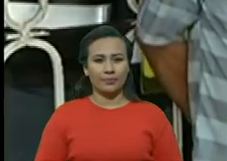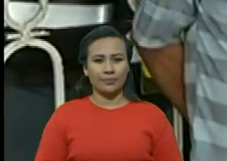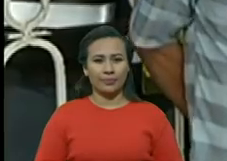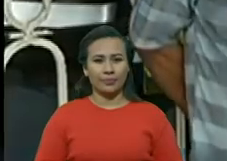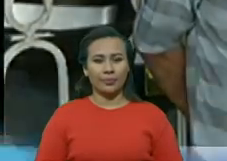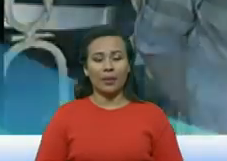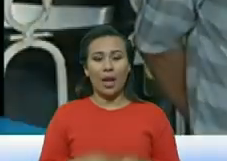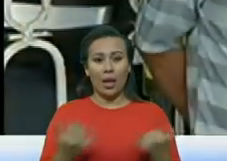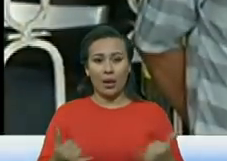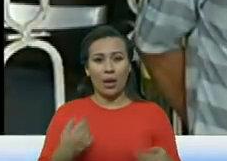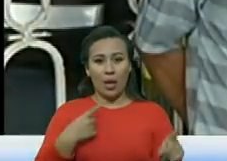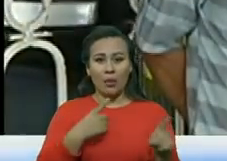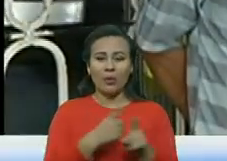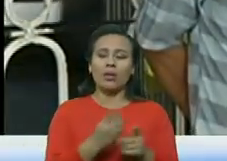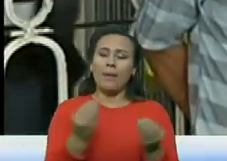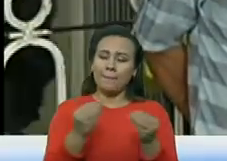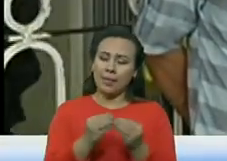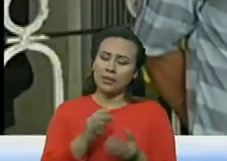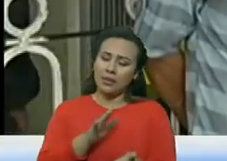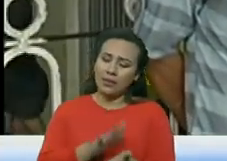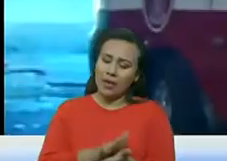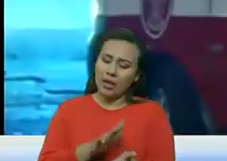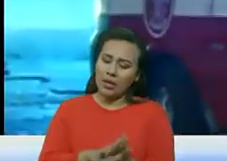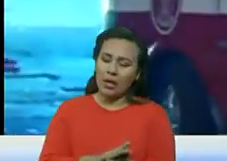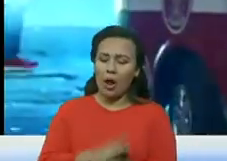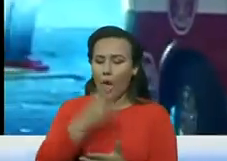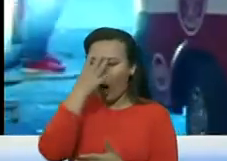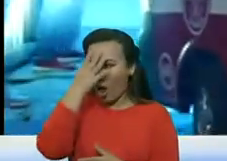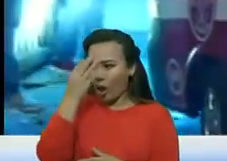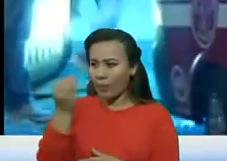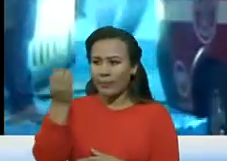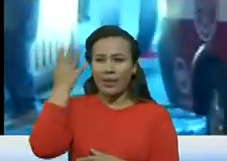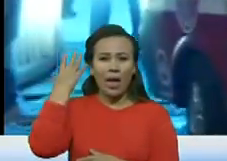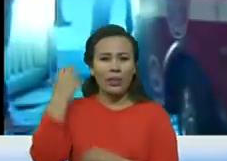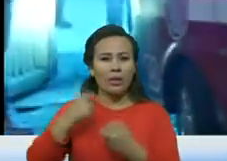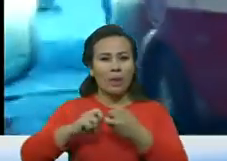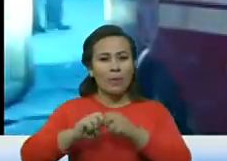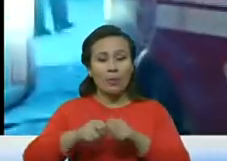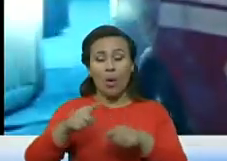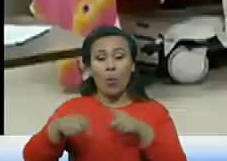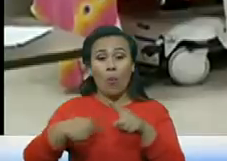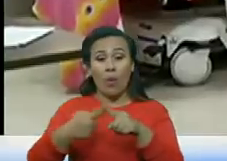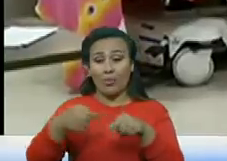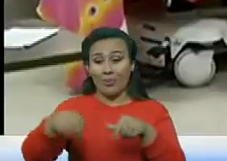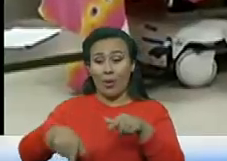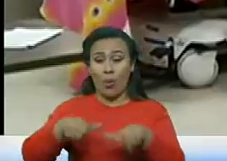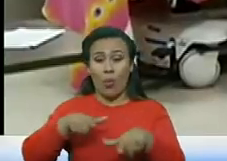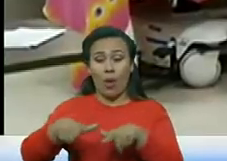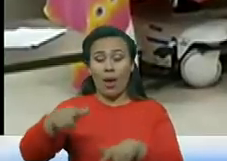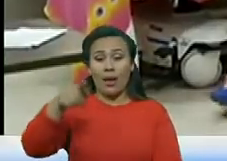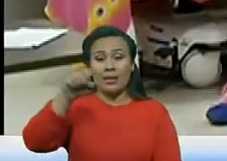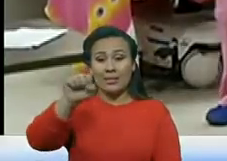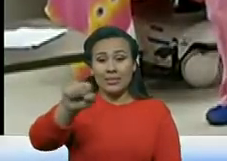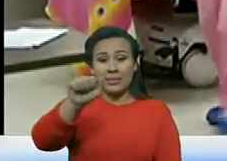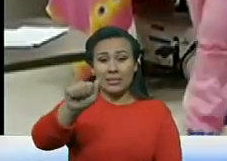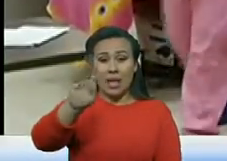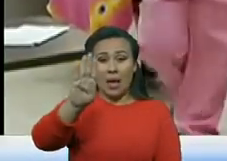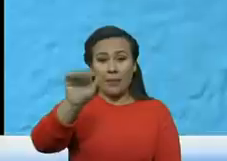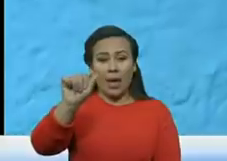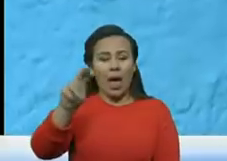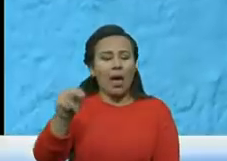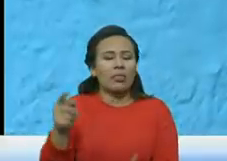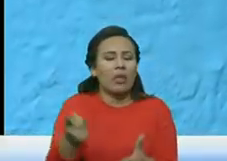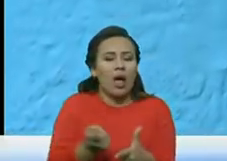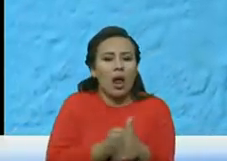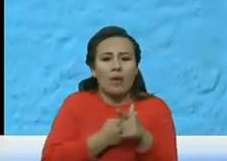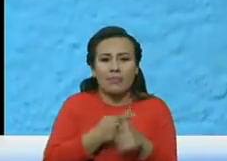Los encontramos ya más tranquilos y con ganas de olvidar las terribles escenas cuando Sabana Grande, en Progreso, estuvo en emergencia. La hija